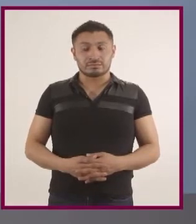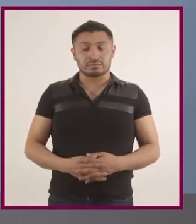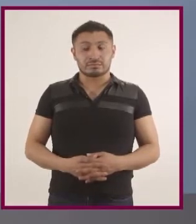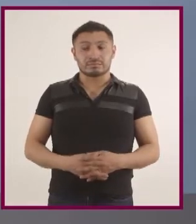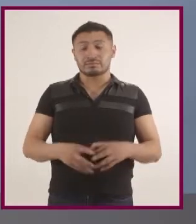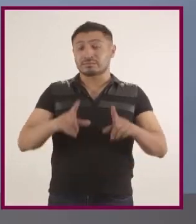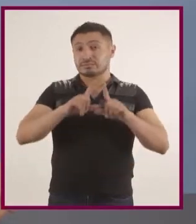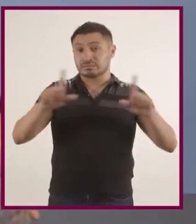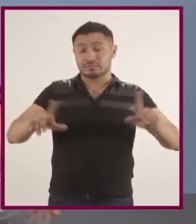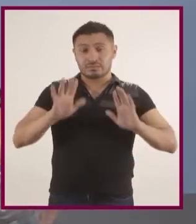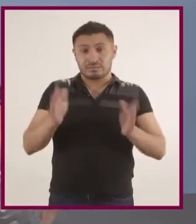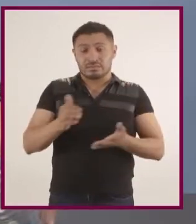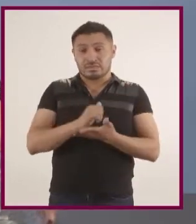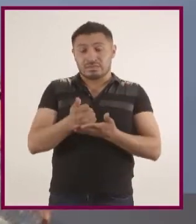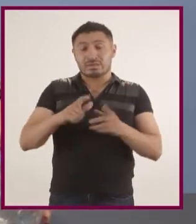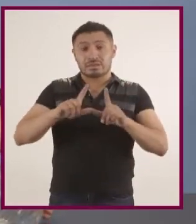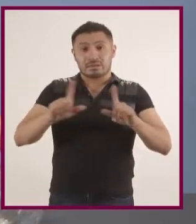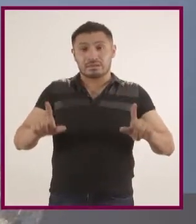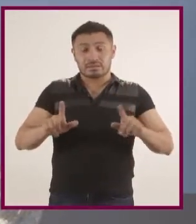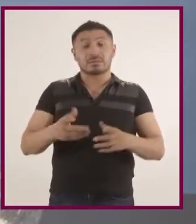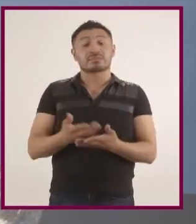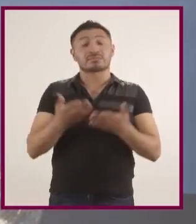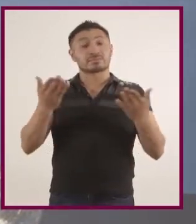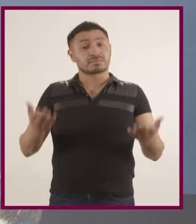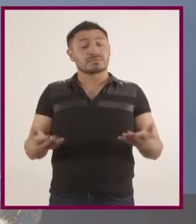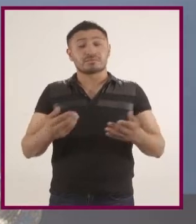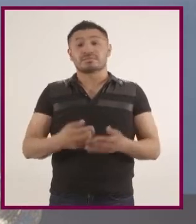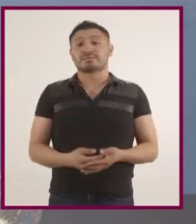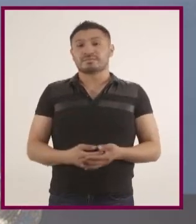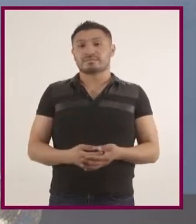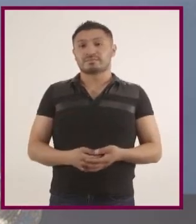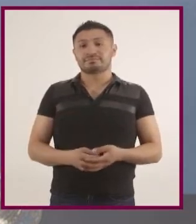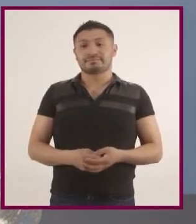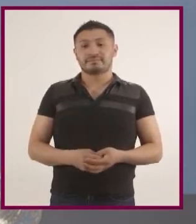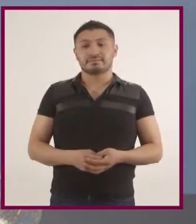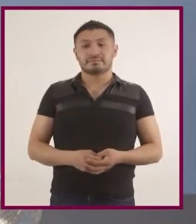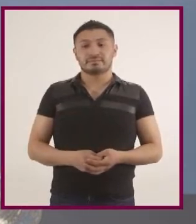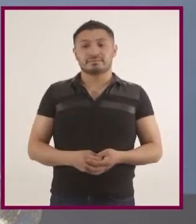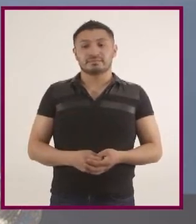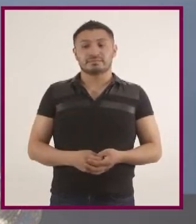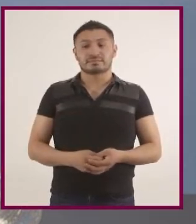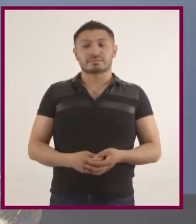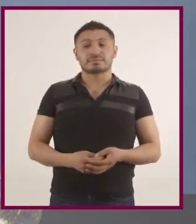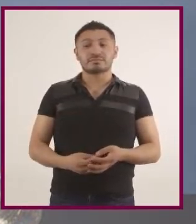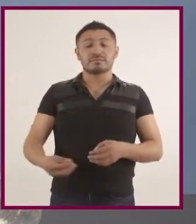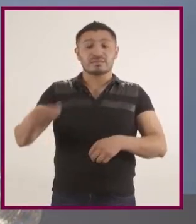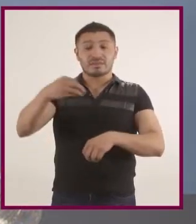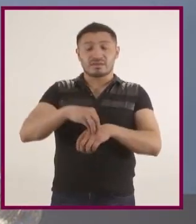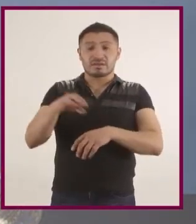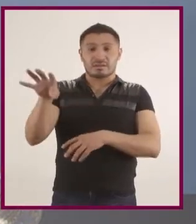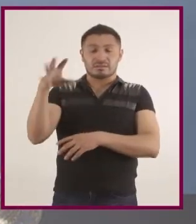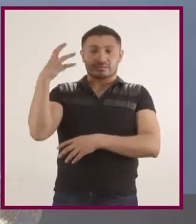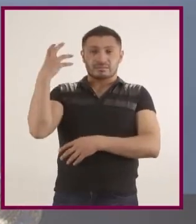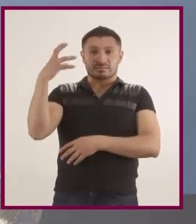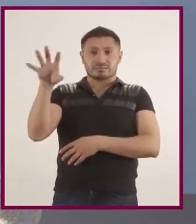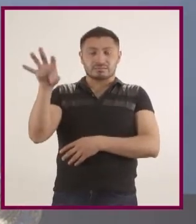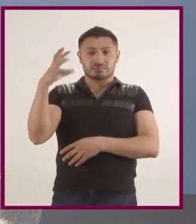Listo ya tengo nuestras botellas listas y ahora sí vamos a poner nuestro ventilador